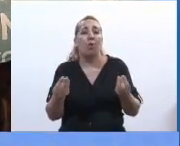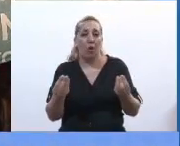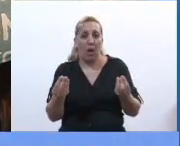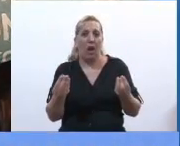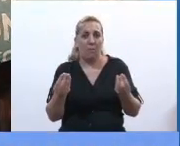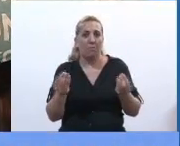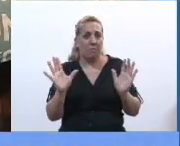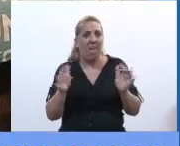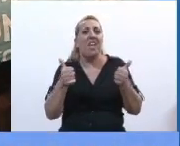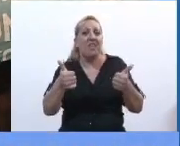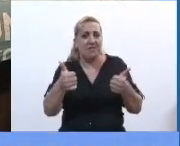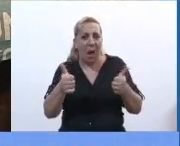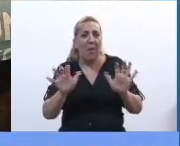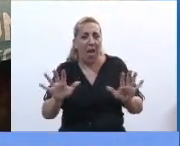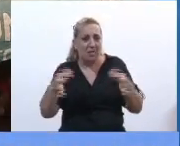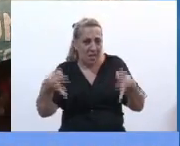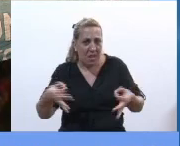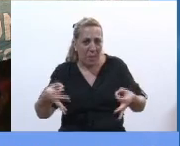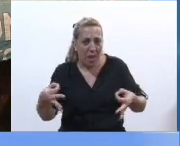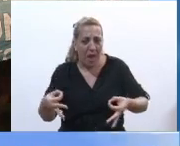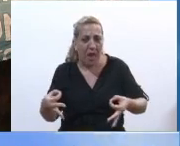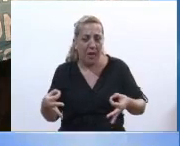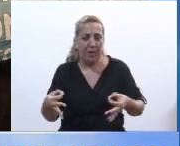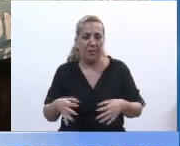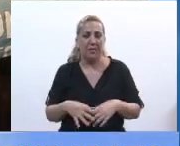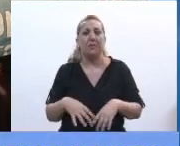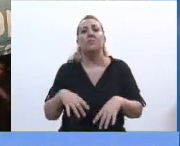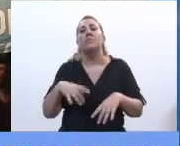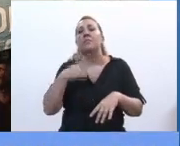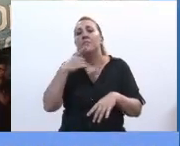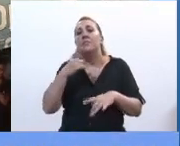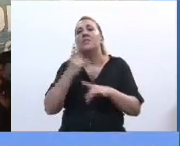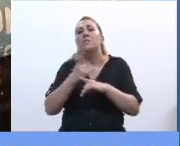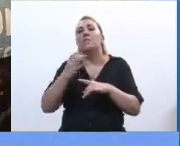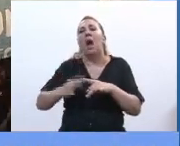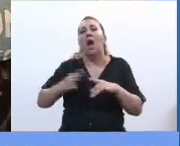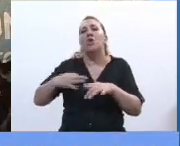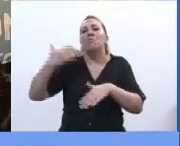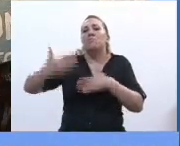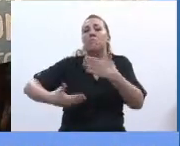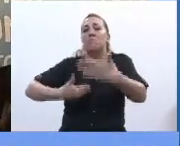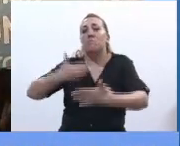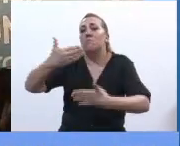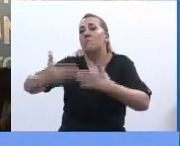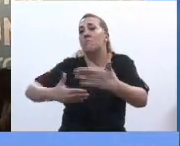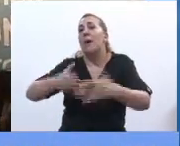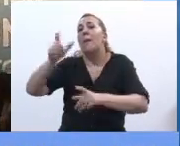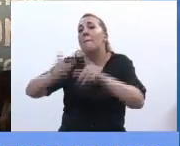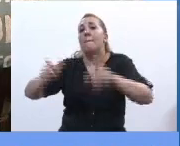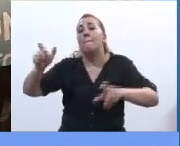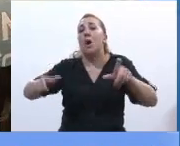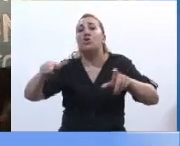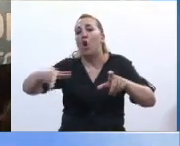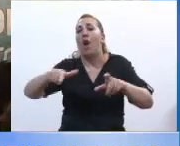y está bien que así sea cada tantos años una forma permanente una sociedad pone en